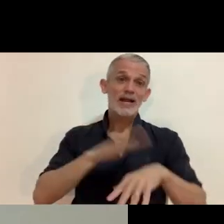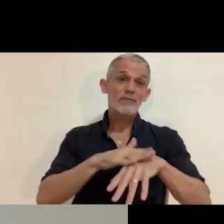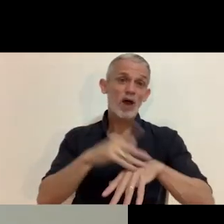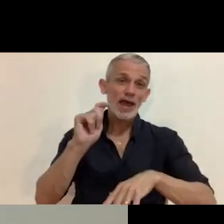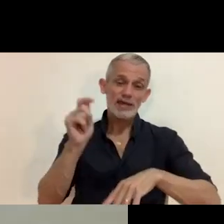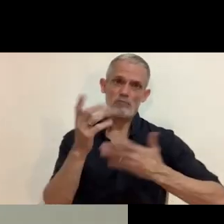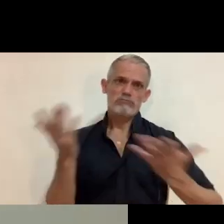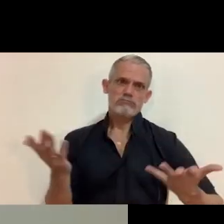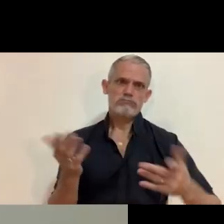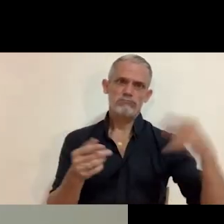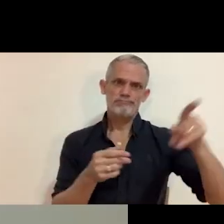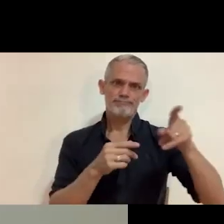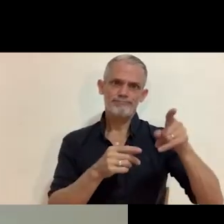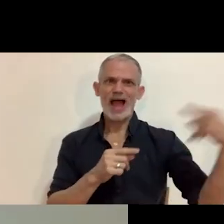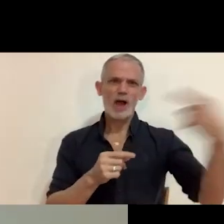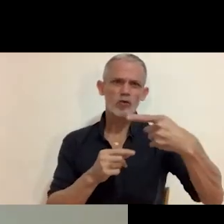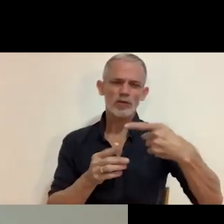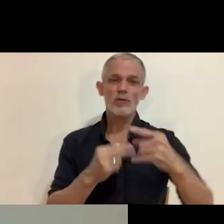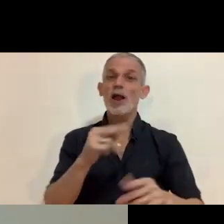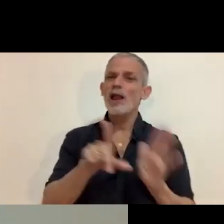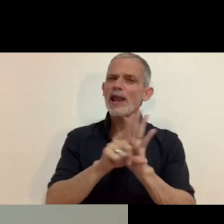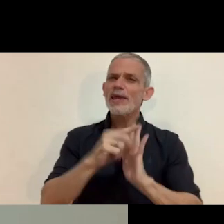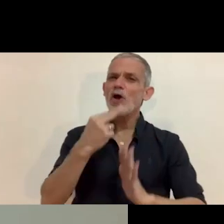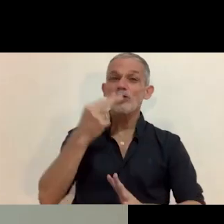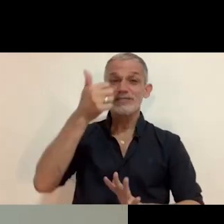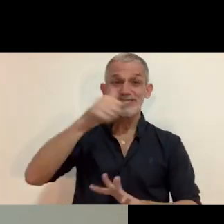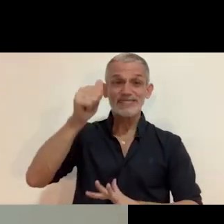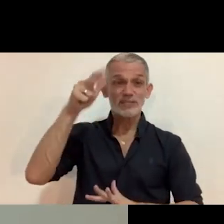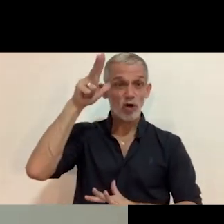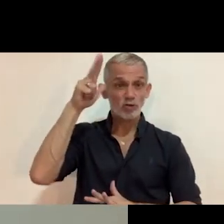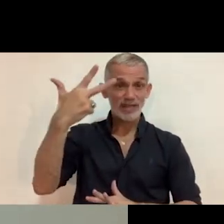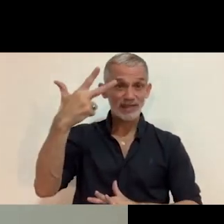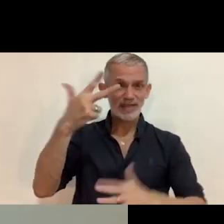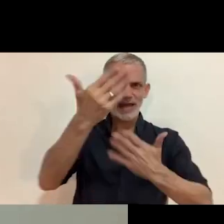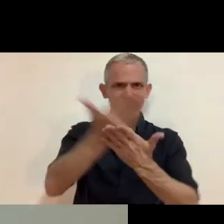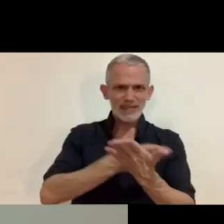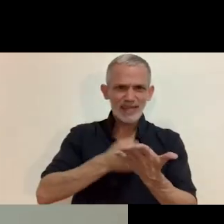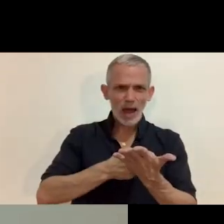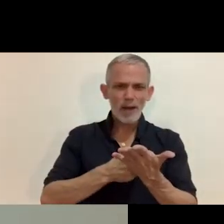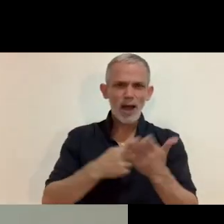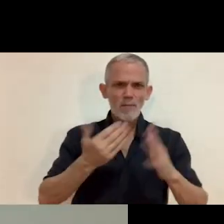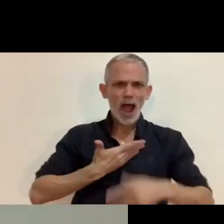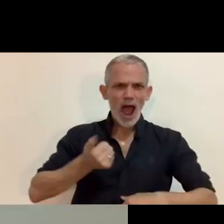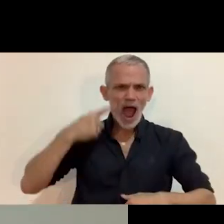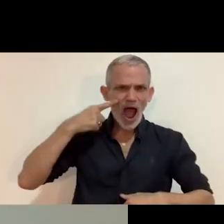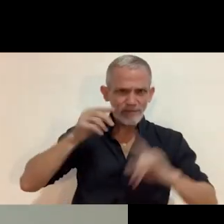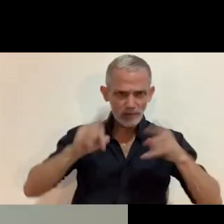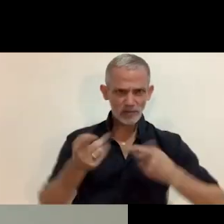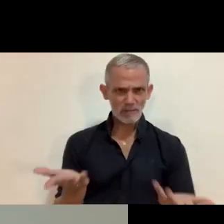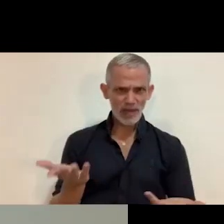acusadora? Pero vimos que en la ley 11.683, en la etapa administrativa, el fisco también tiene que acreditar el